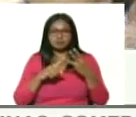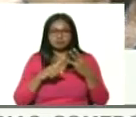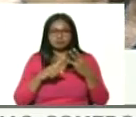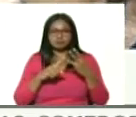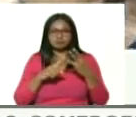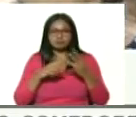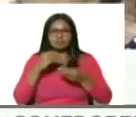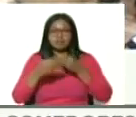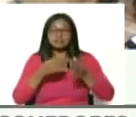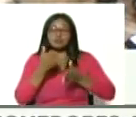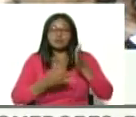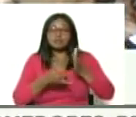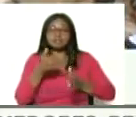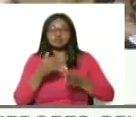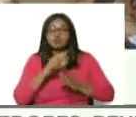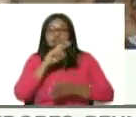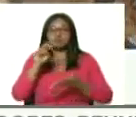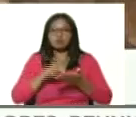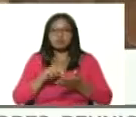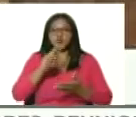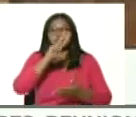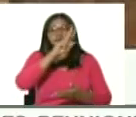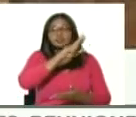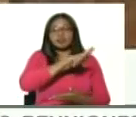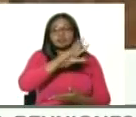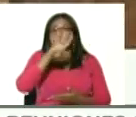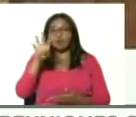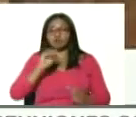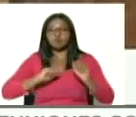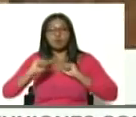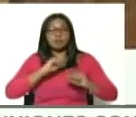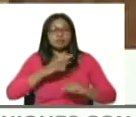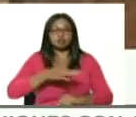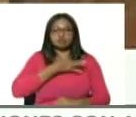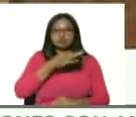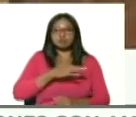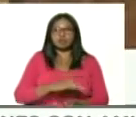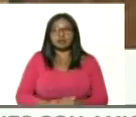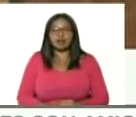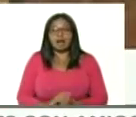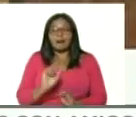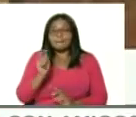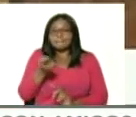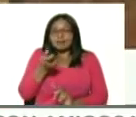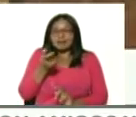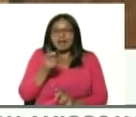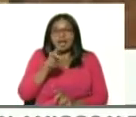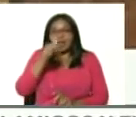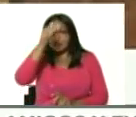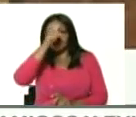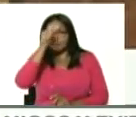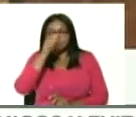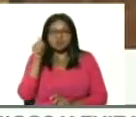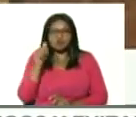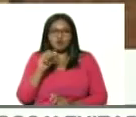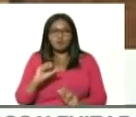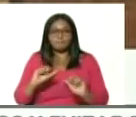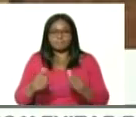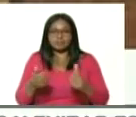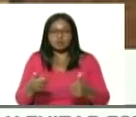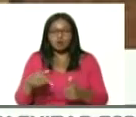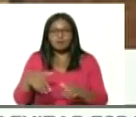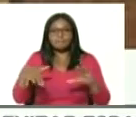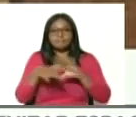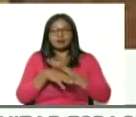hacer el registro nacional de los 34 movimientos sociales. Bueno, apenas lo activé el domingo y ya hoy martes,